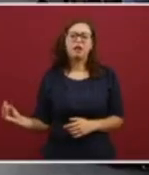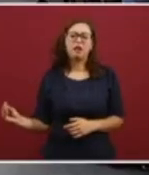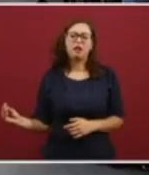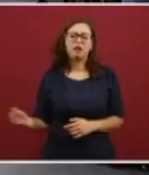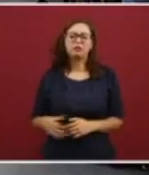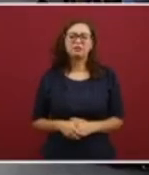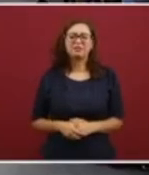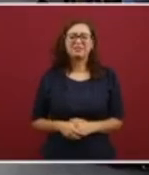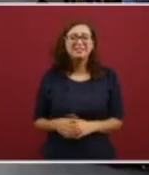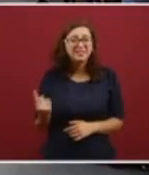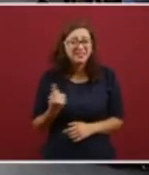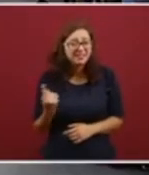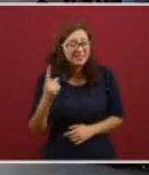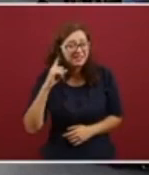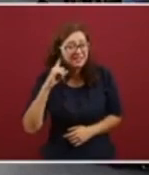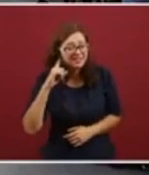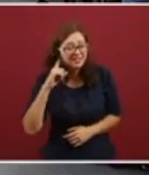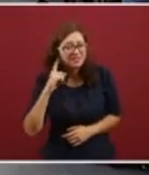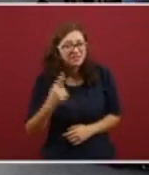¿Mande?